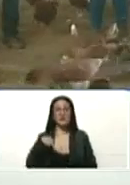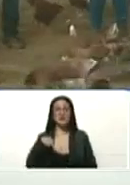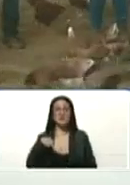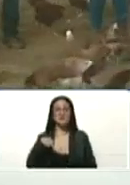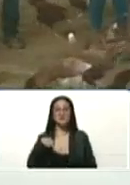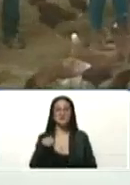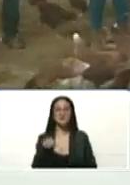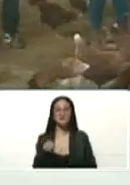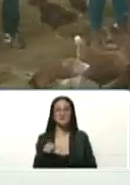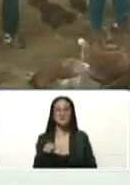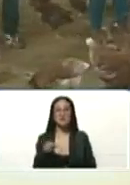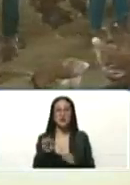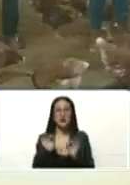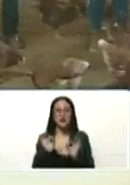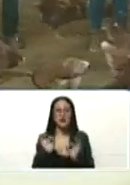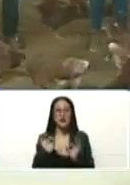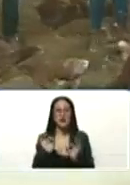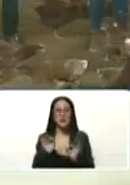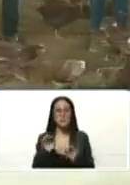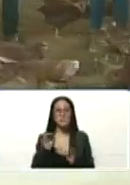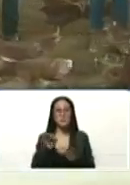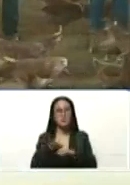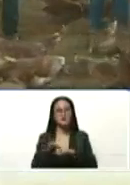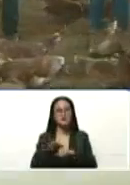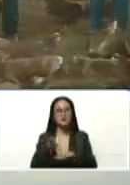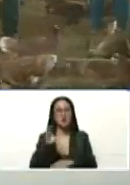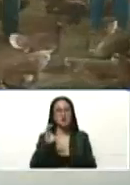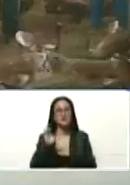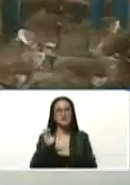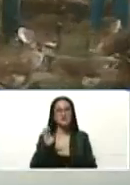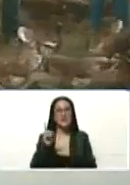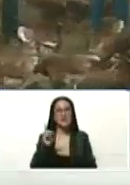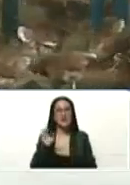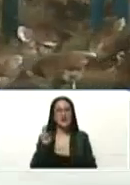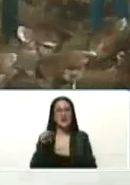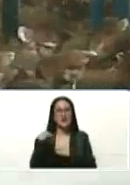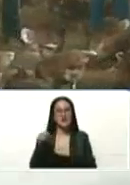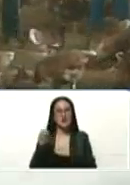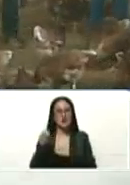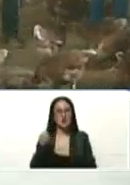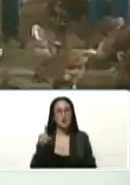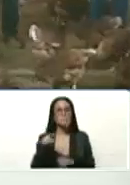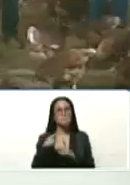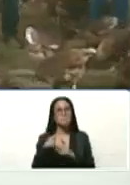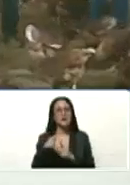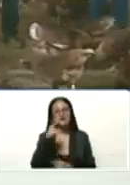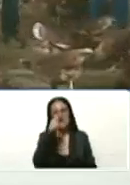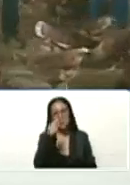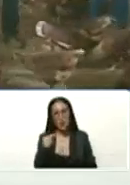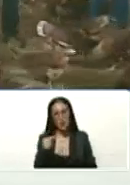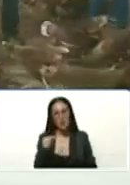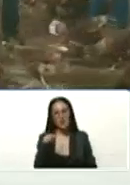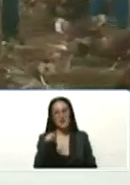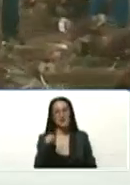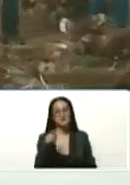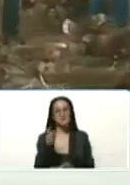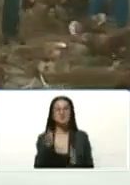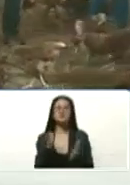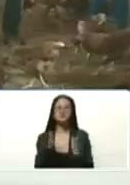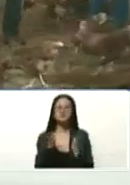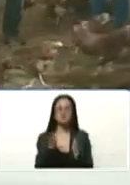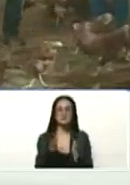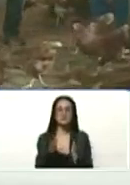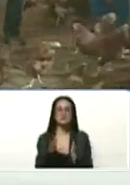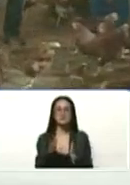en la zona específica del municipio Cedeño, entre el municipio Cedeño y el municipio Zamora, que es Punta de Mata, tenemos aproximadamente